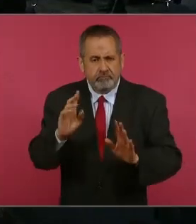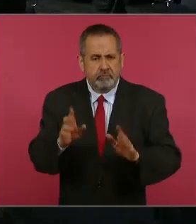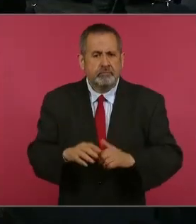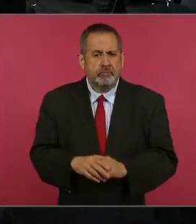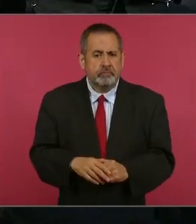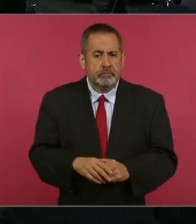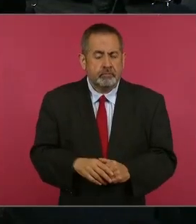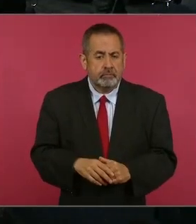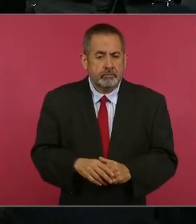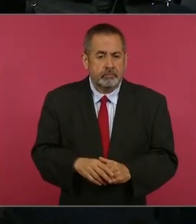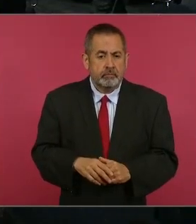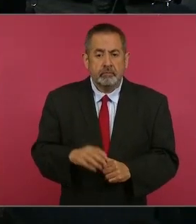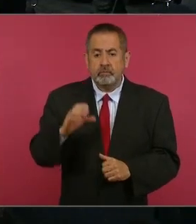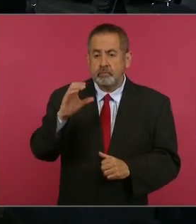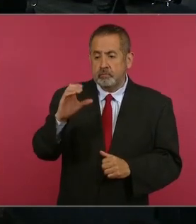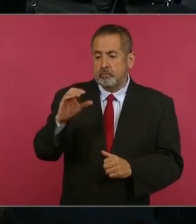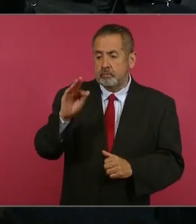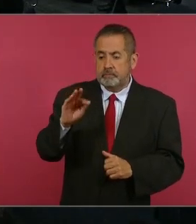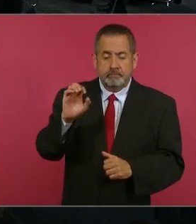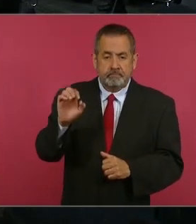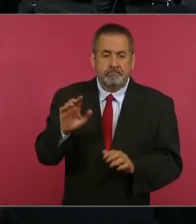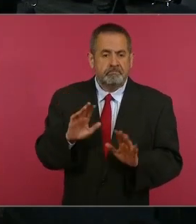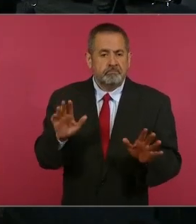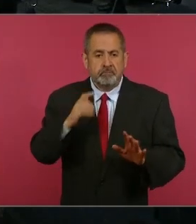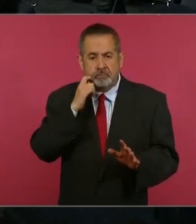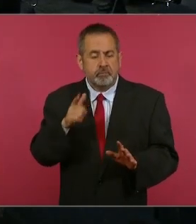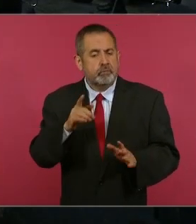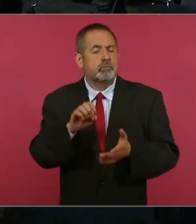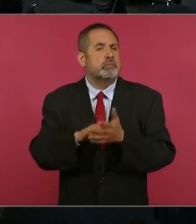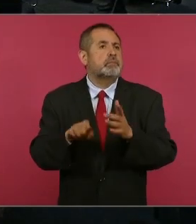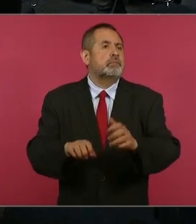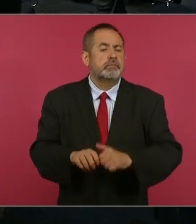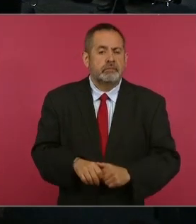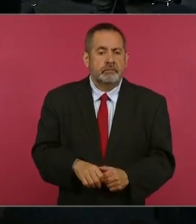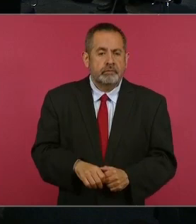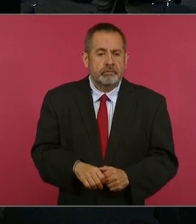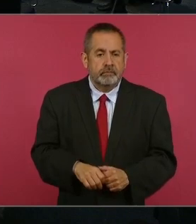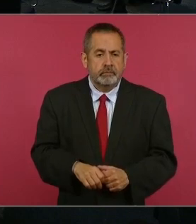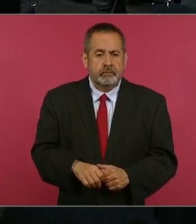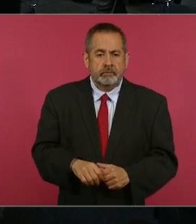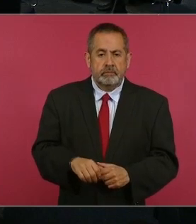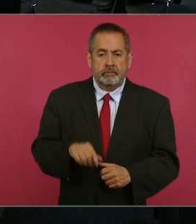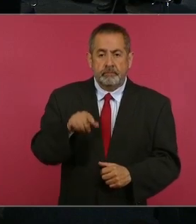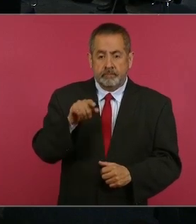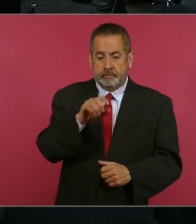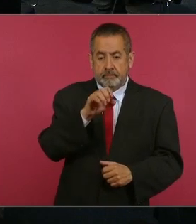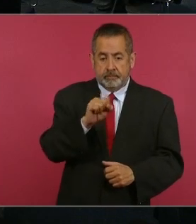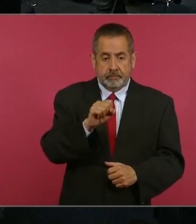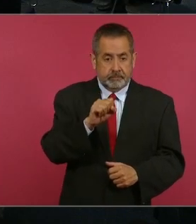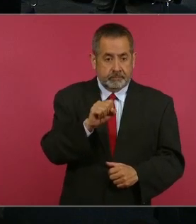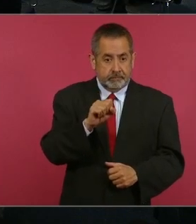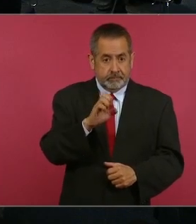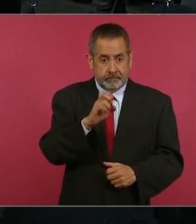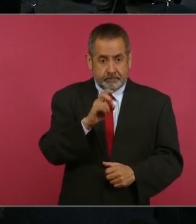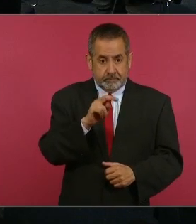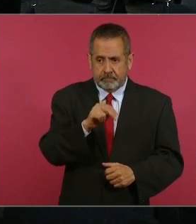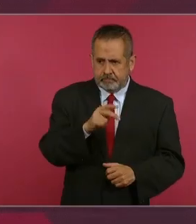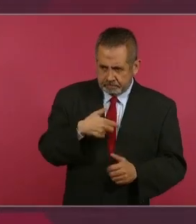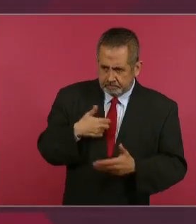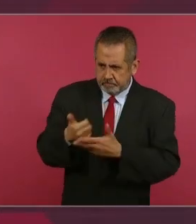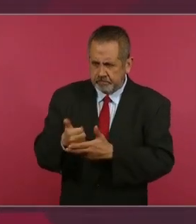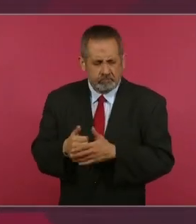No quiso la Comisión Federal de Electricidad, por ejemplo, que la Secretaría de la Defensa les ayudara